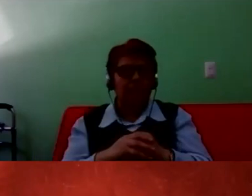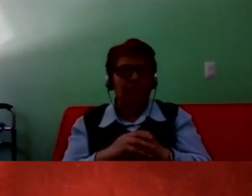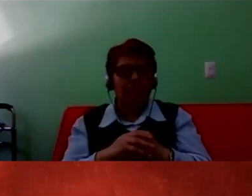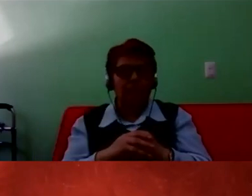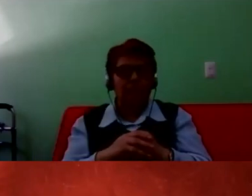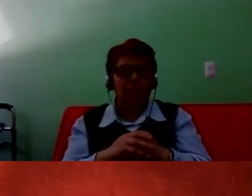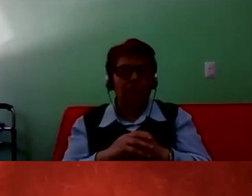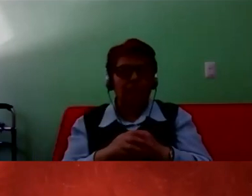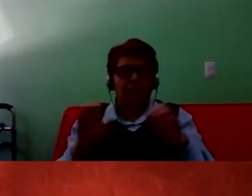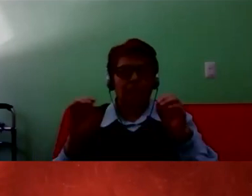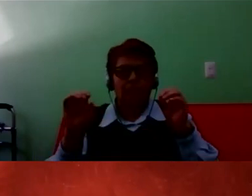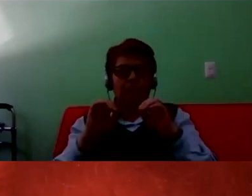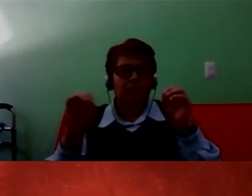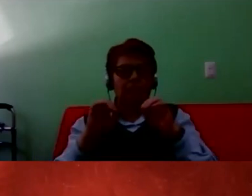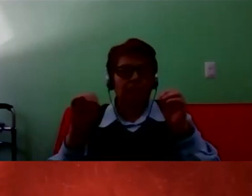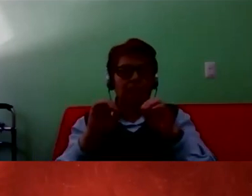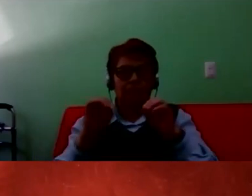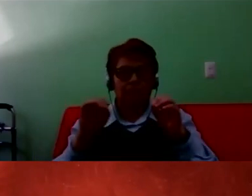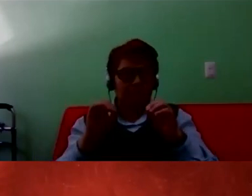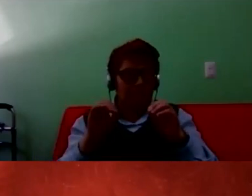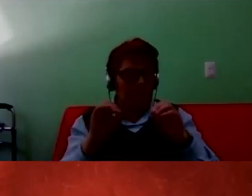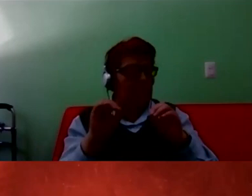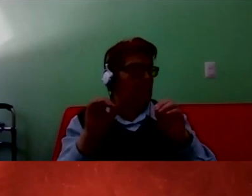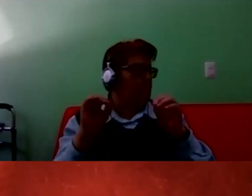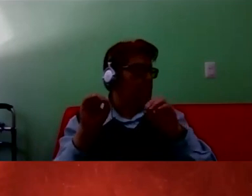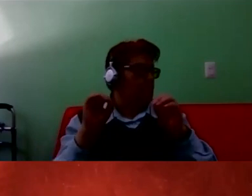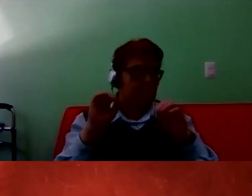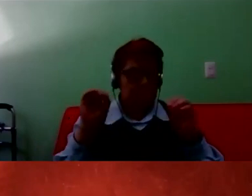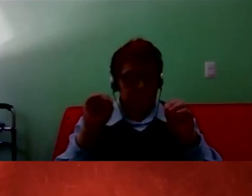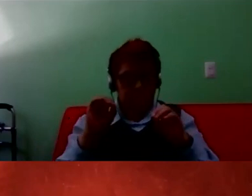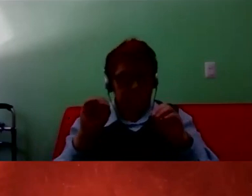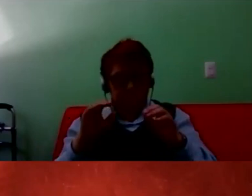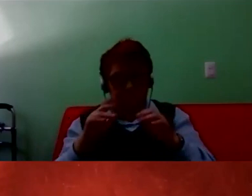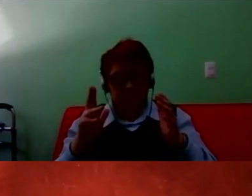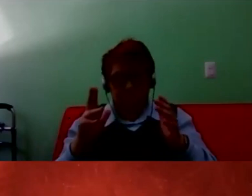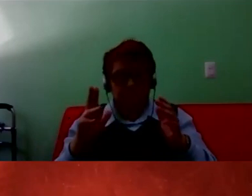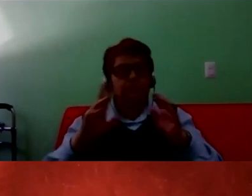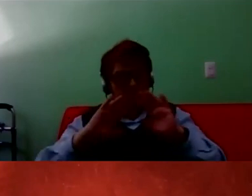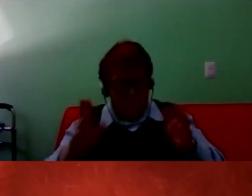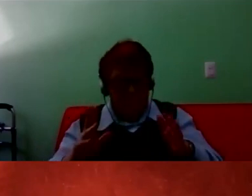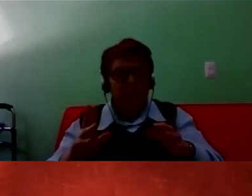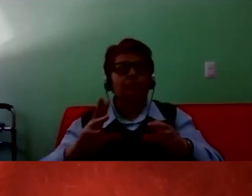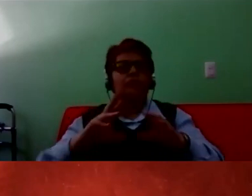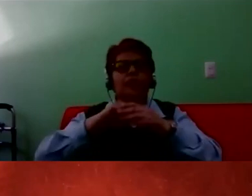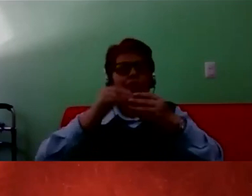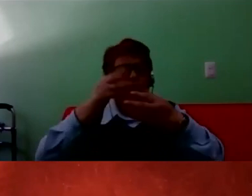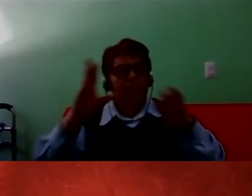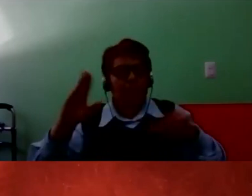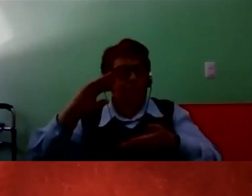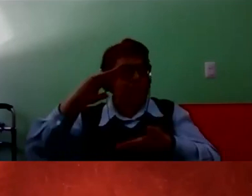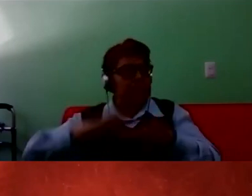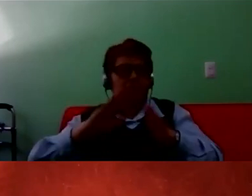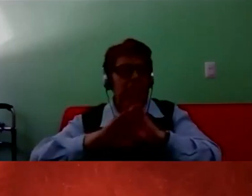¿No? ¿No? Bueno, en consecuencia, diputadas, se han agotado los asuntos en cartera.